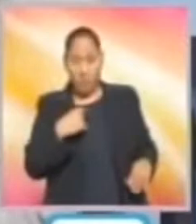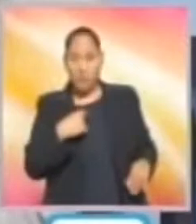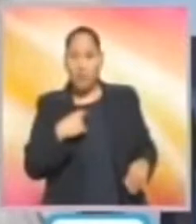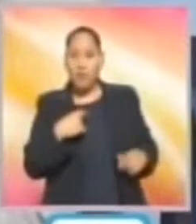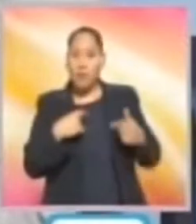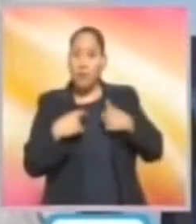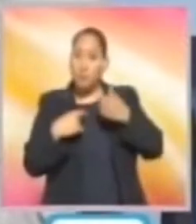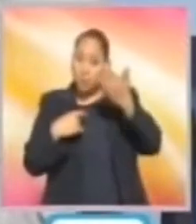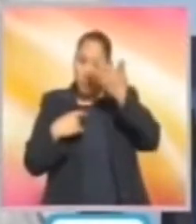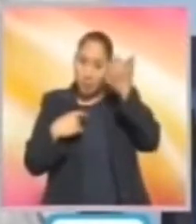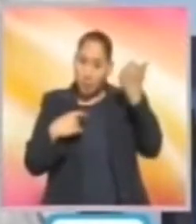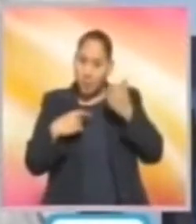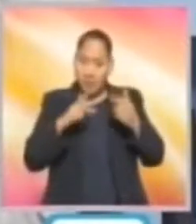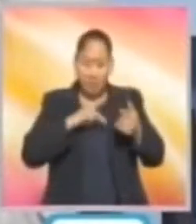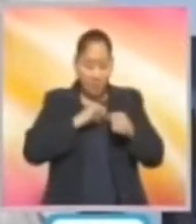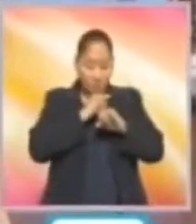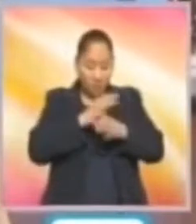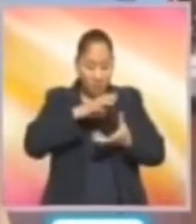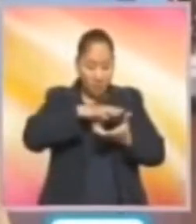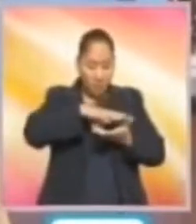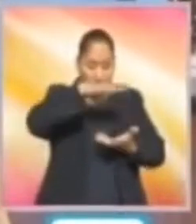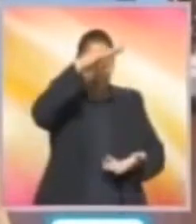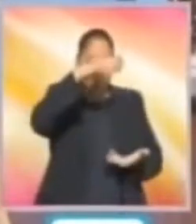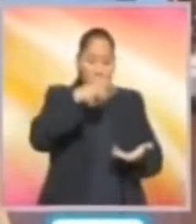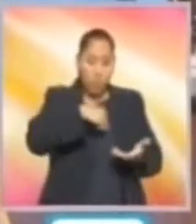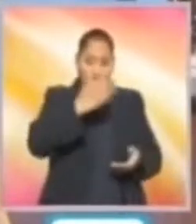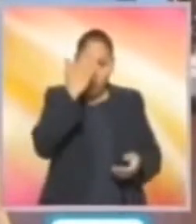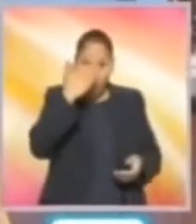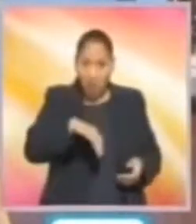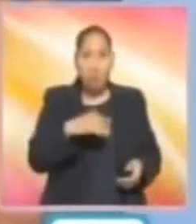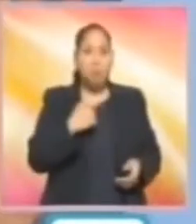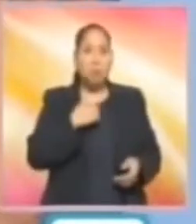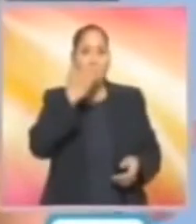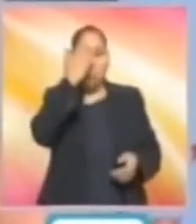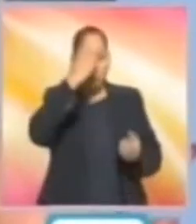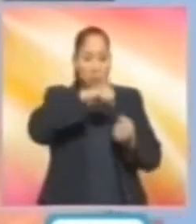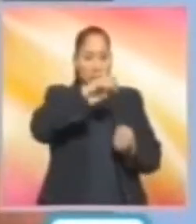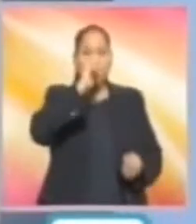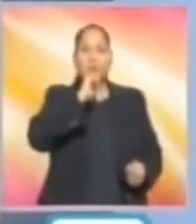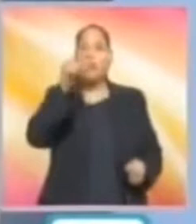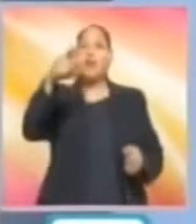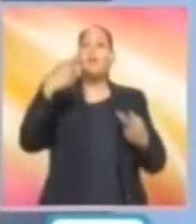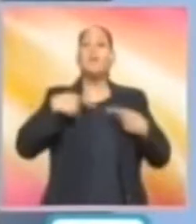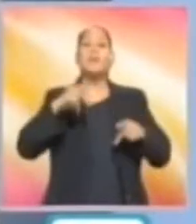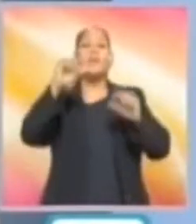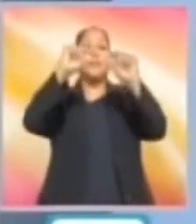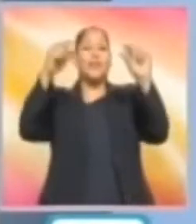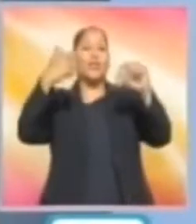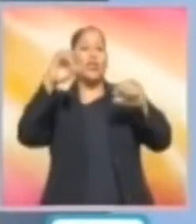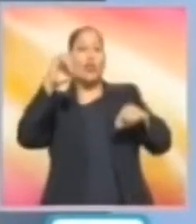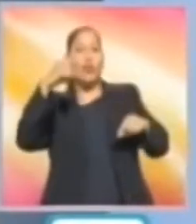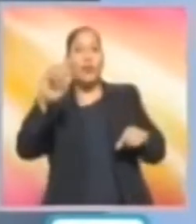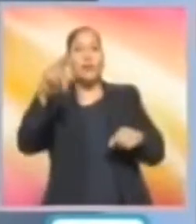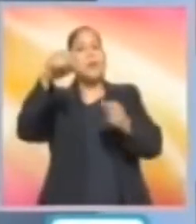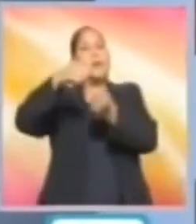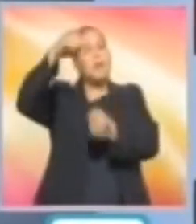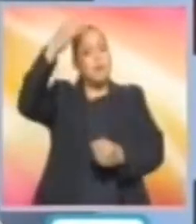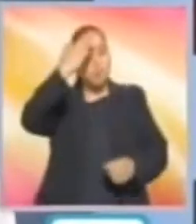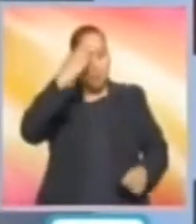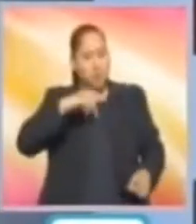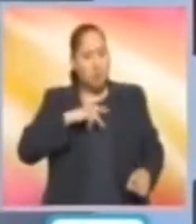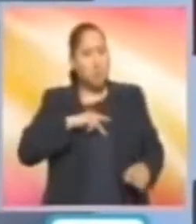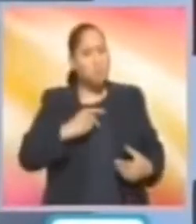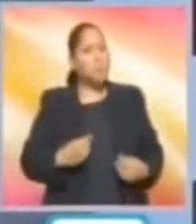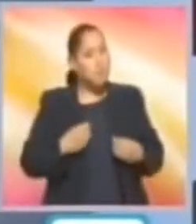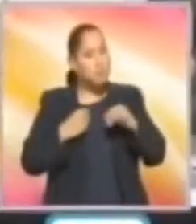mismo conoces de la manera que está procesada. Wow. O sea, ni tú mismo te conoces tan bien como te conocen estas aplicaciones derivado de todo